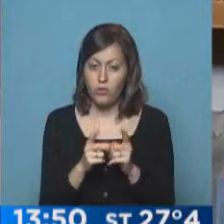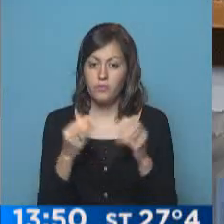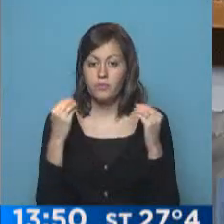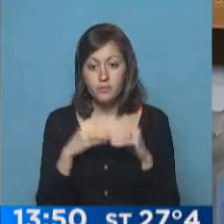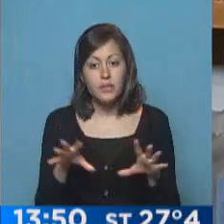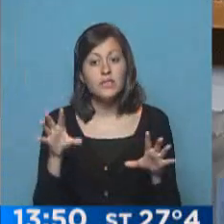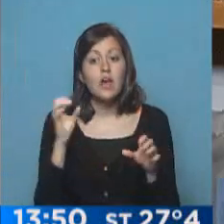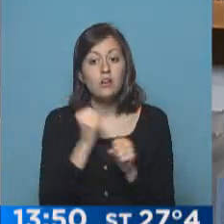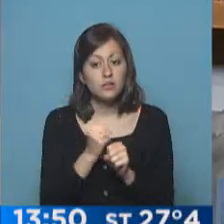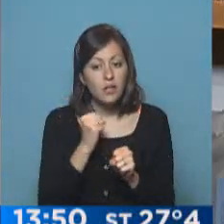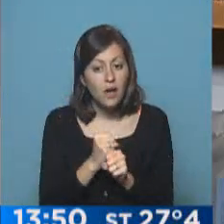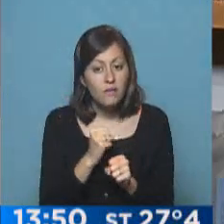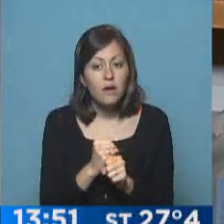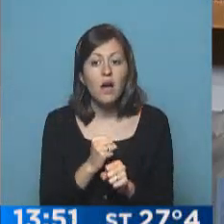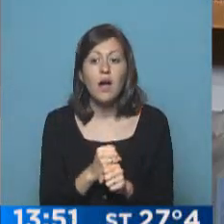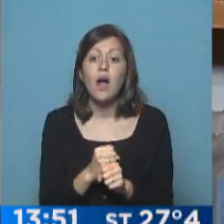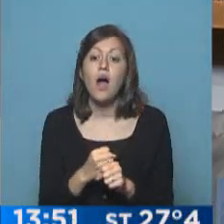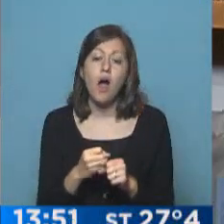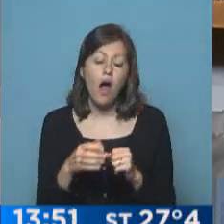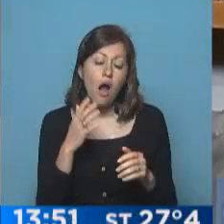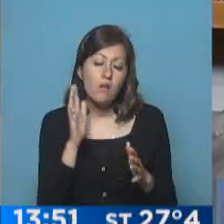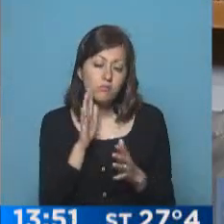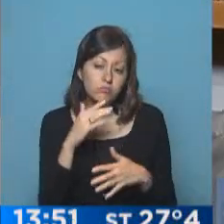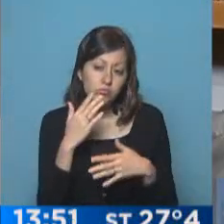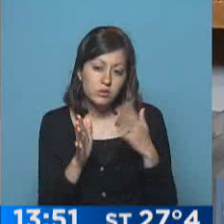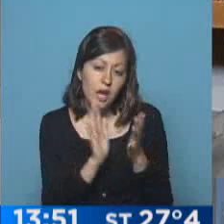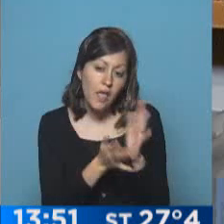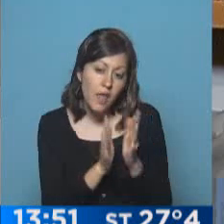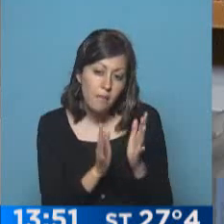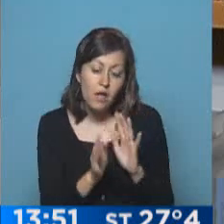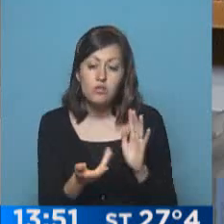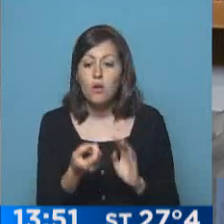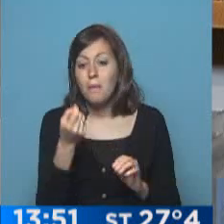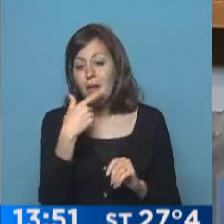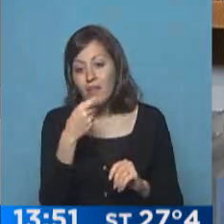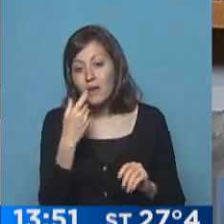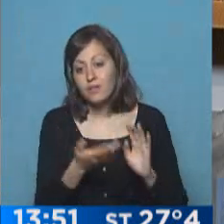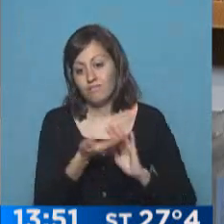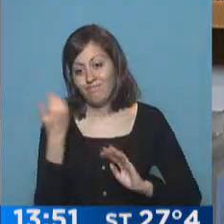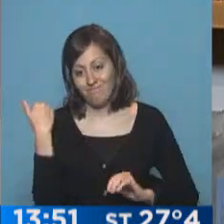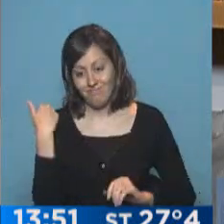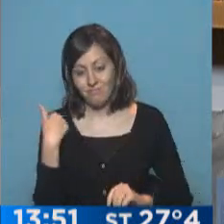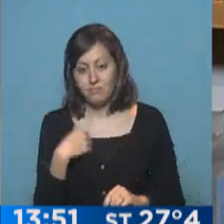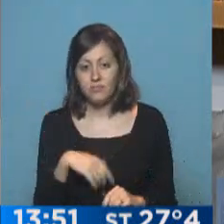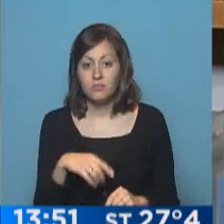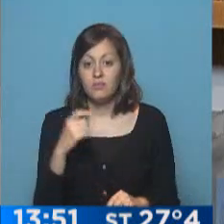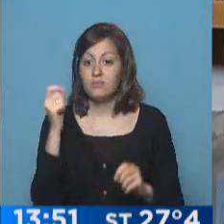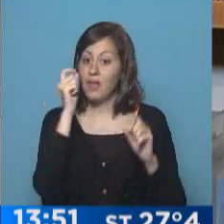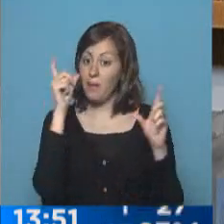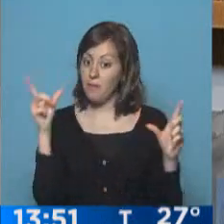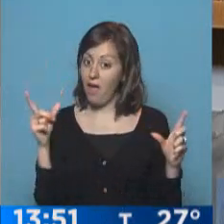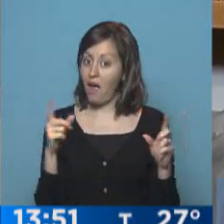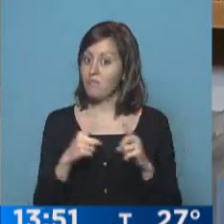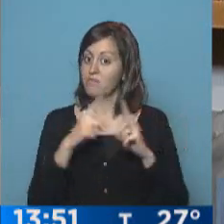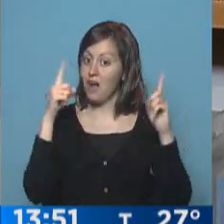trabajar para sacar medicación eh Matías se mantenía más horas despierto más